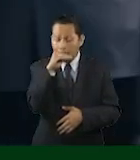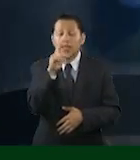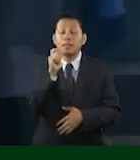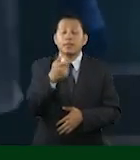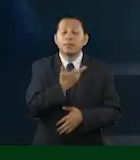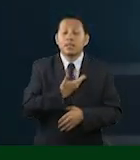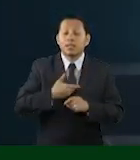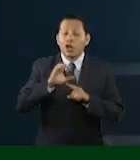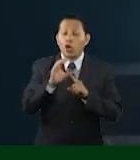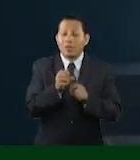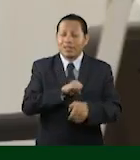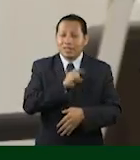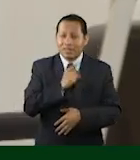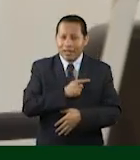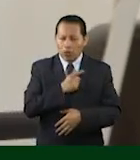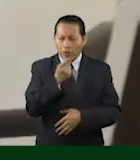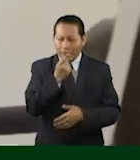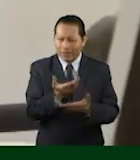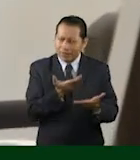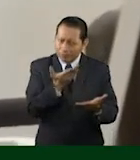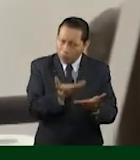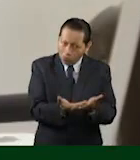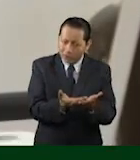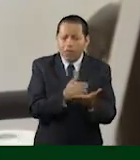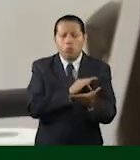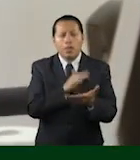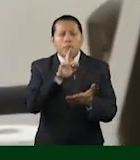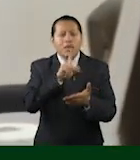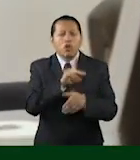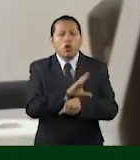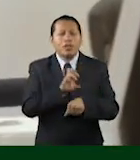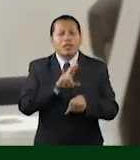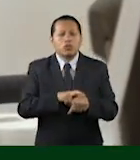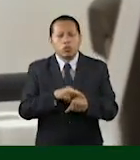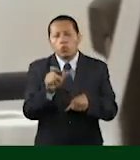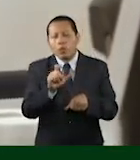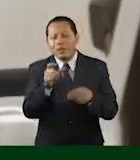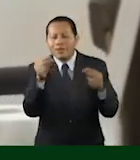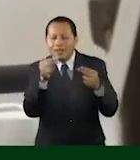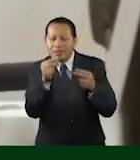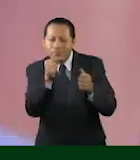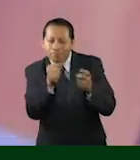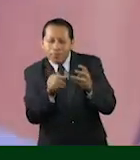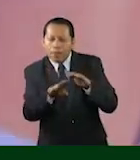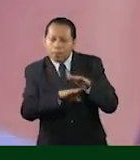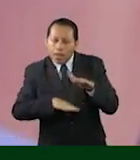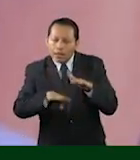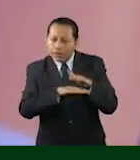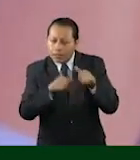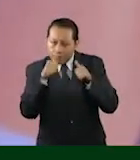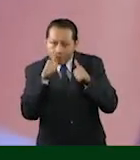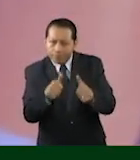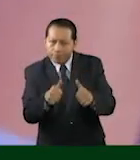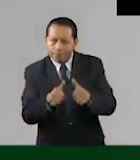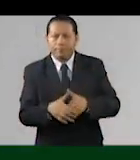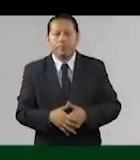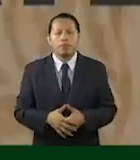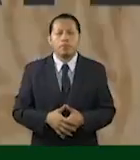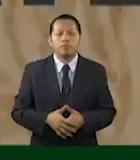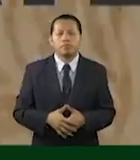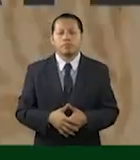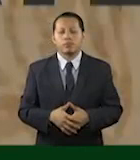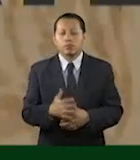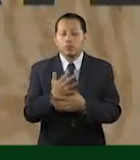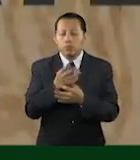que estas propuestas permitirán una mejor coordinación para la atención de necesidades básicas de la población.